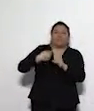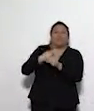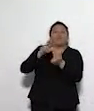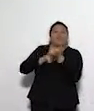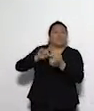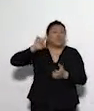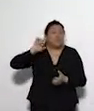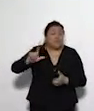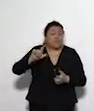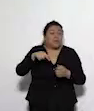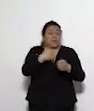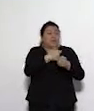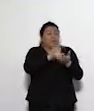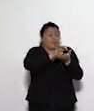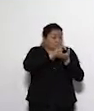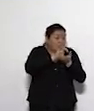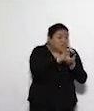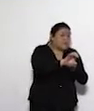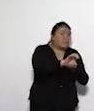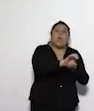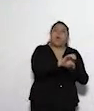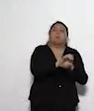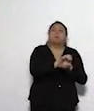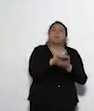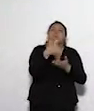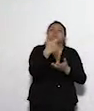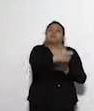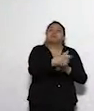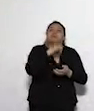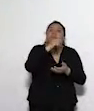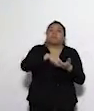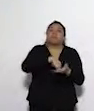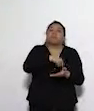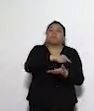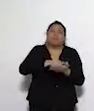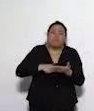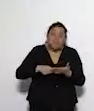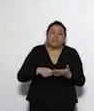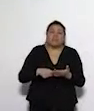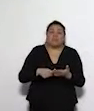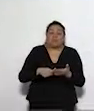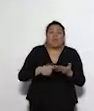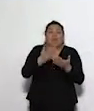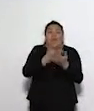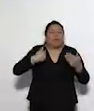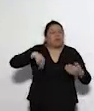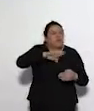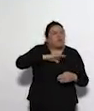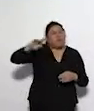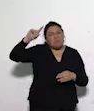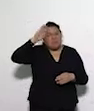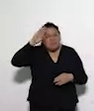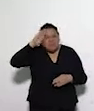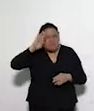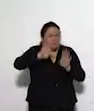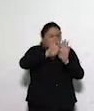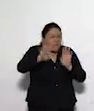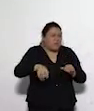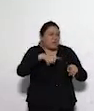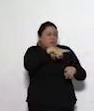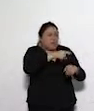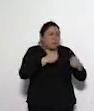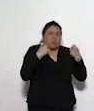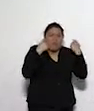canceló completamente esa asignación. Apostar al uso de la fuerza sobre la atención de las causas